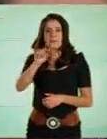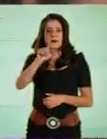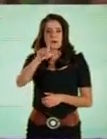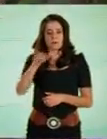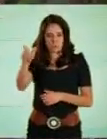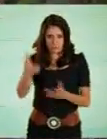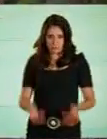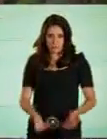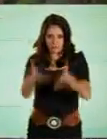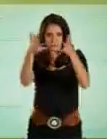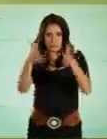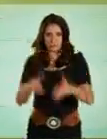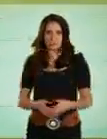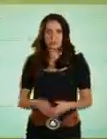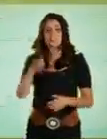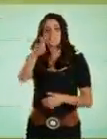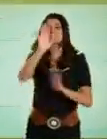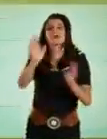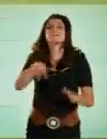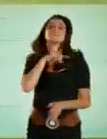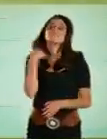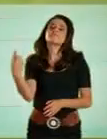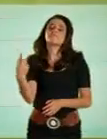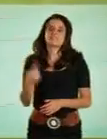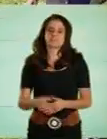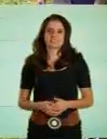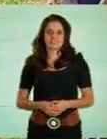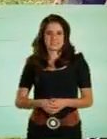Paula, saca. Ya estuvo que perdieron.